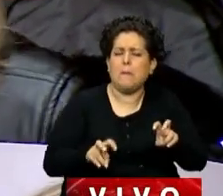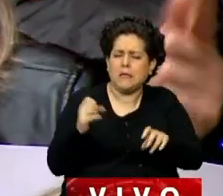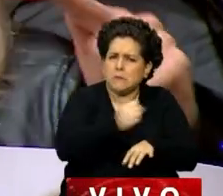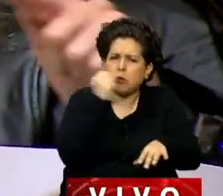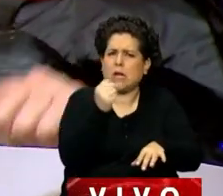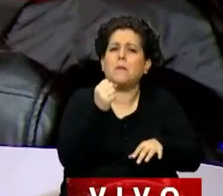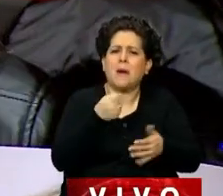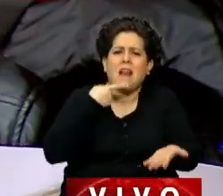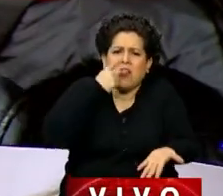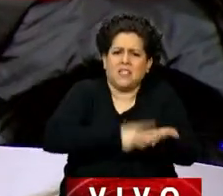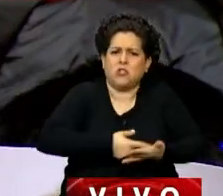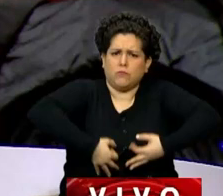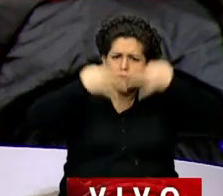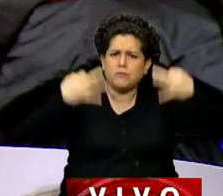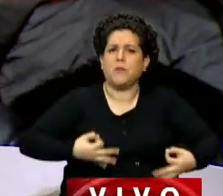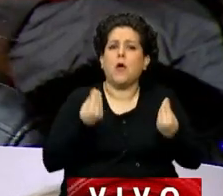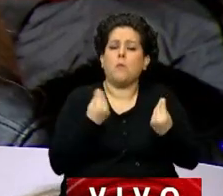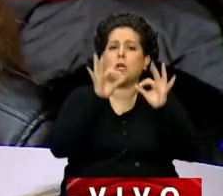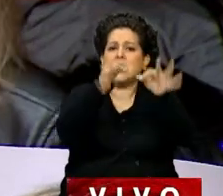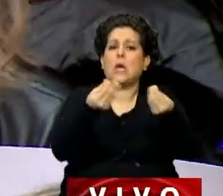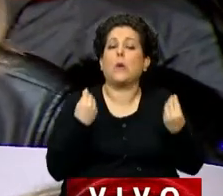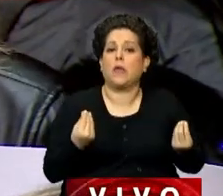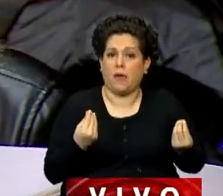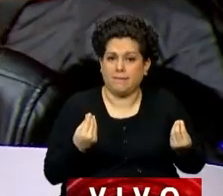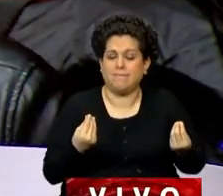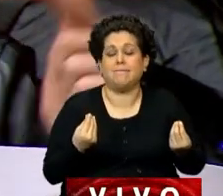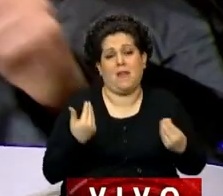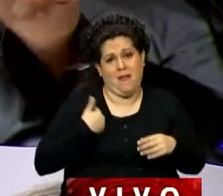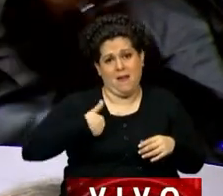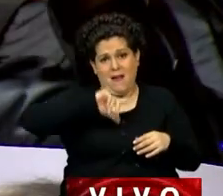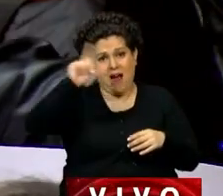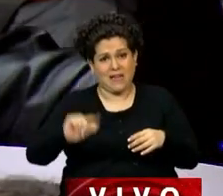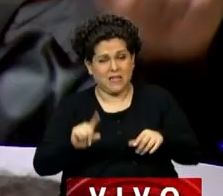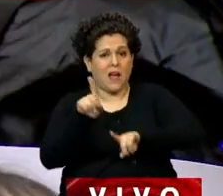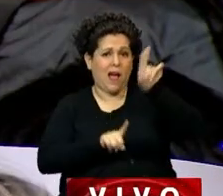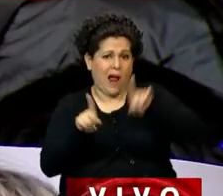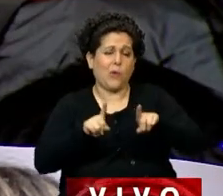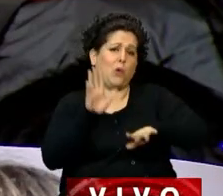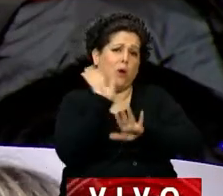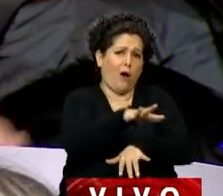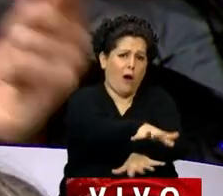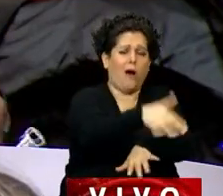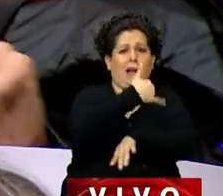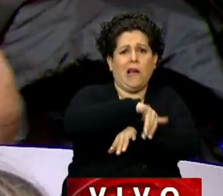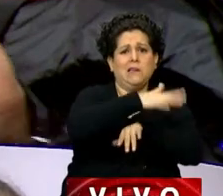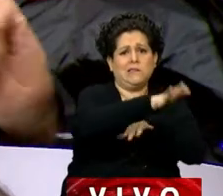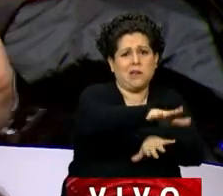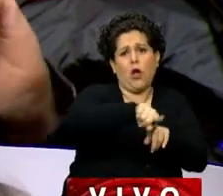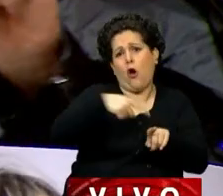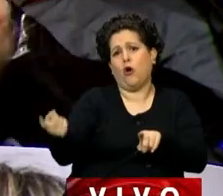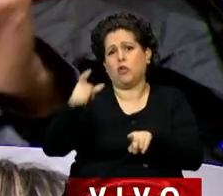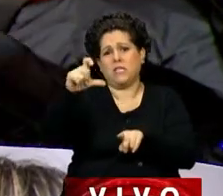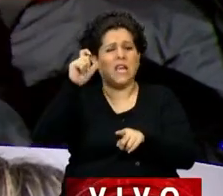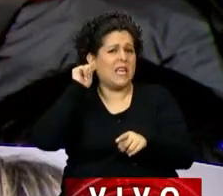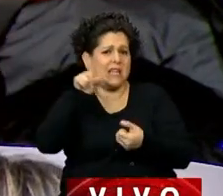sale, porque sabe que se está dando una paradoja a la Argentina. Las que salen a la calle a pelear, mientras las direcciones de la CGT